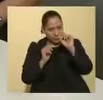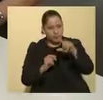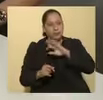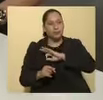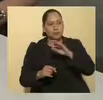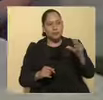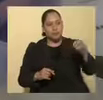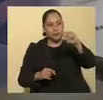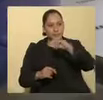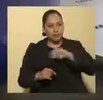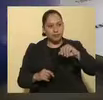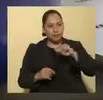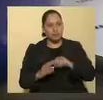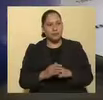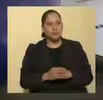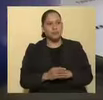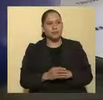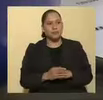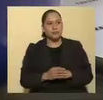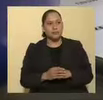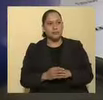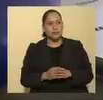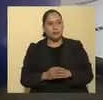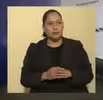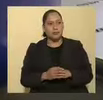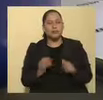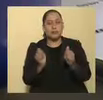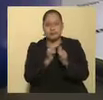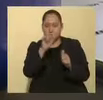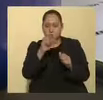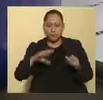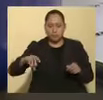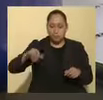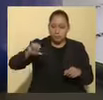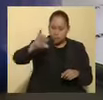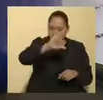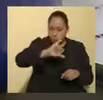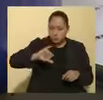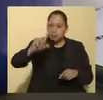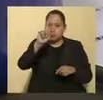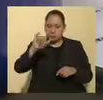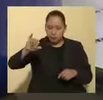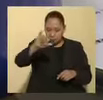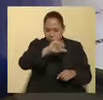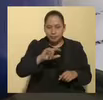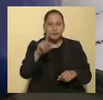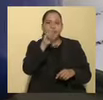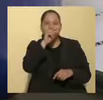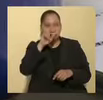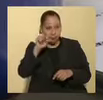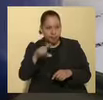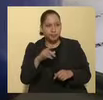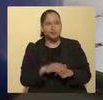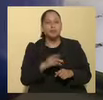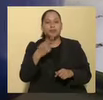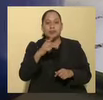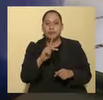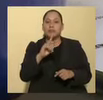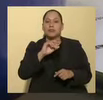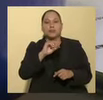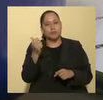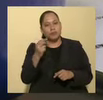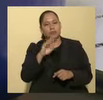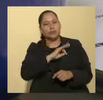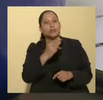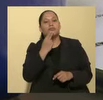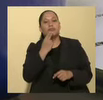agregar. Pero pues igual. Con el agua. Digo, en este caso, bueno, estamos utilizando acá el pollo, pero ahí les va otra. Podemos